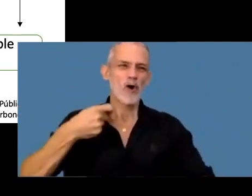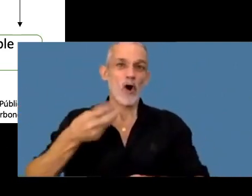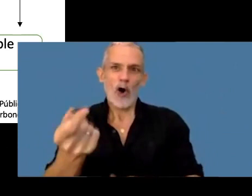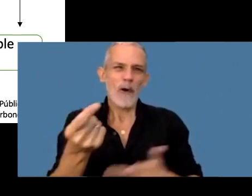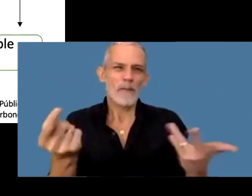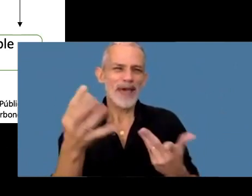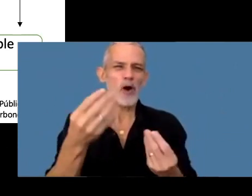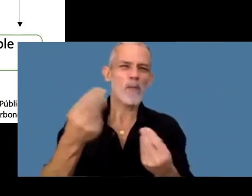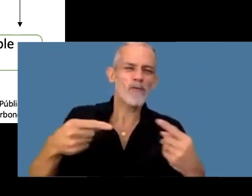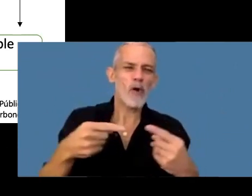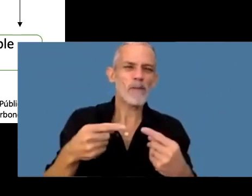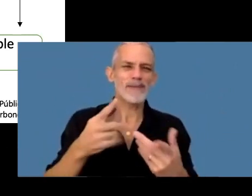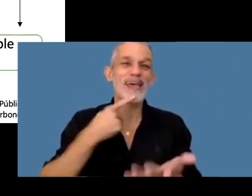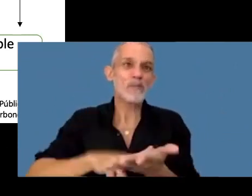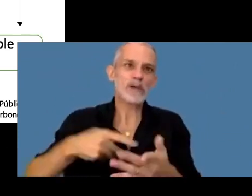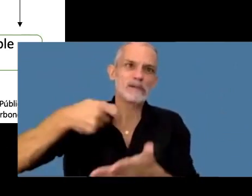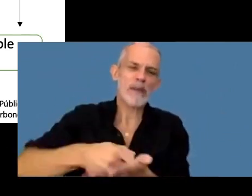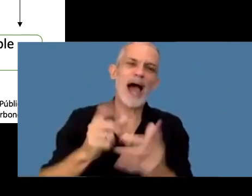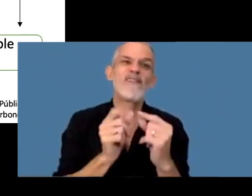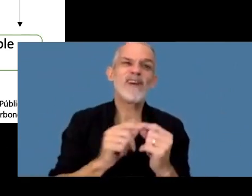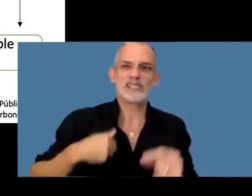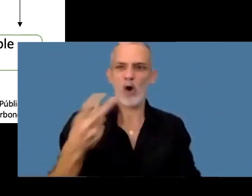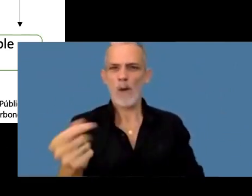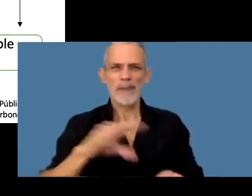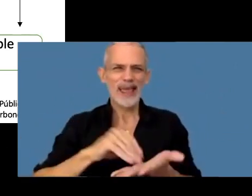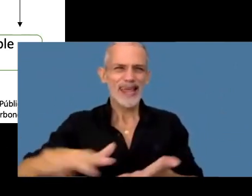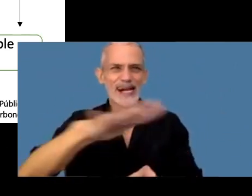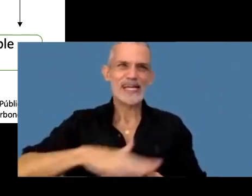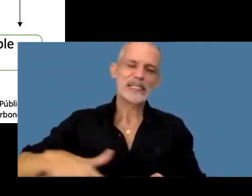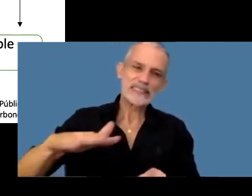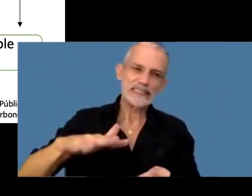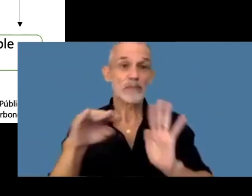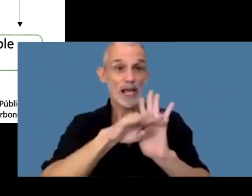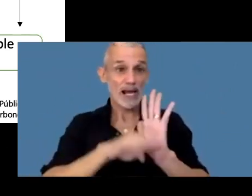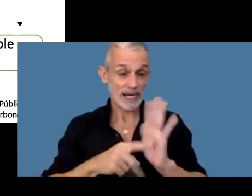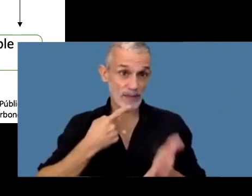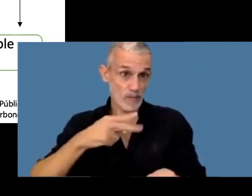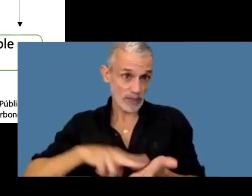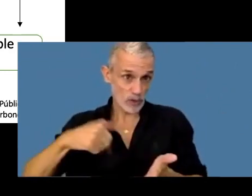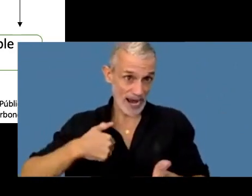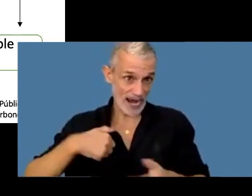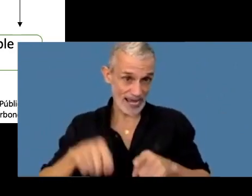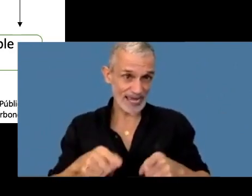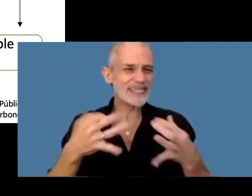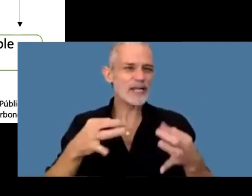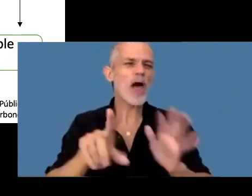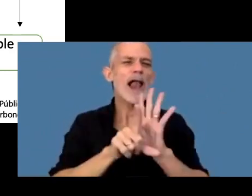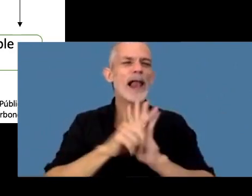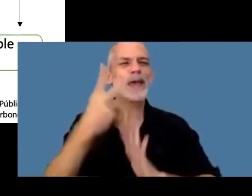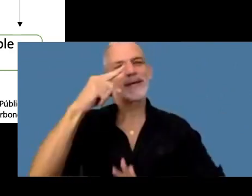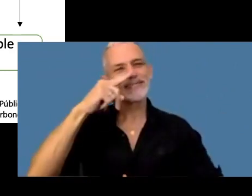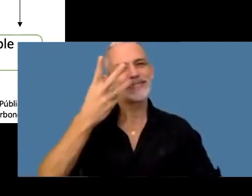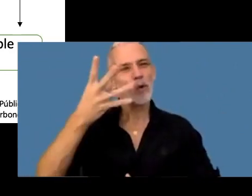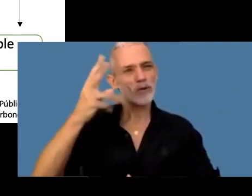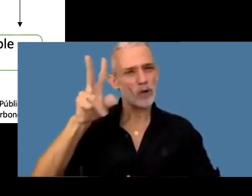previas, por la fecha en que lo ha adquirido. Recordemos que en el régimen tributario argentino se dio la ley 27430, vigencia a